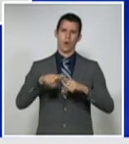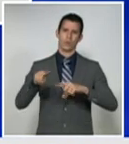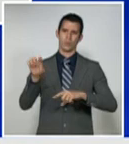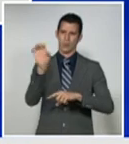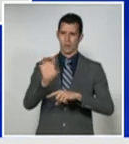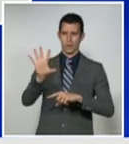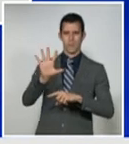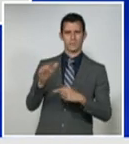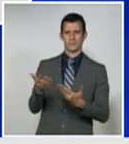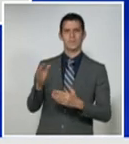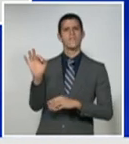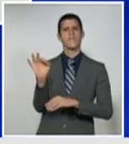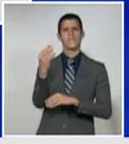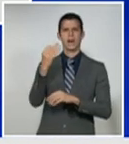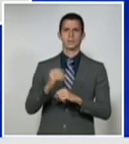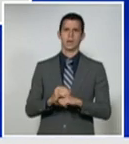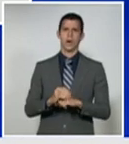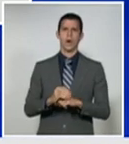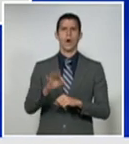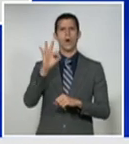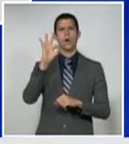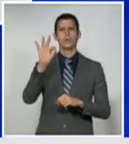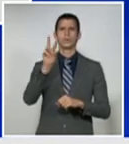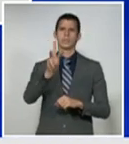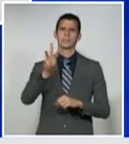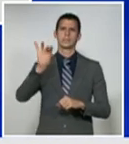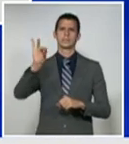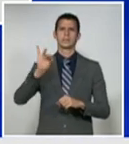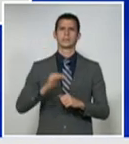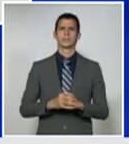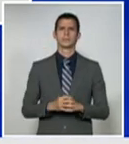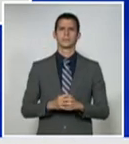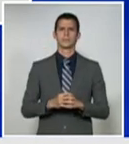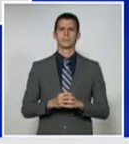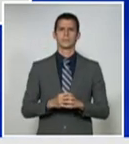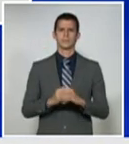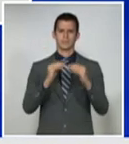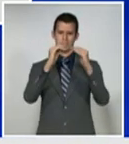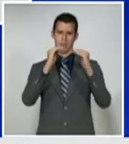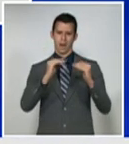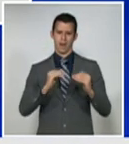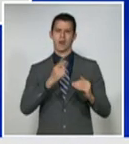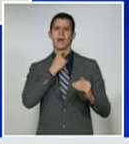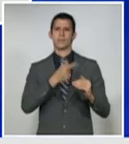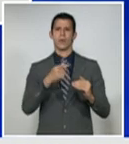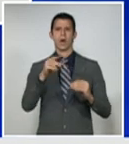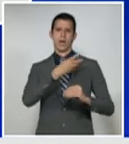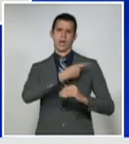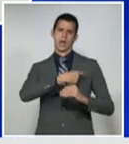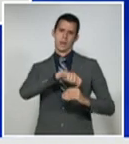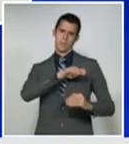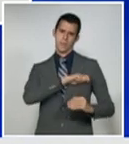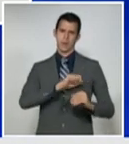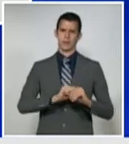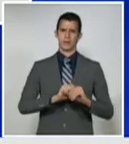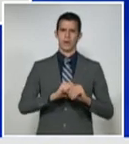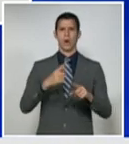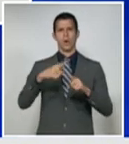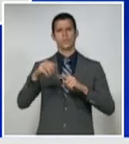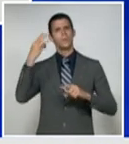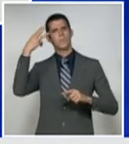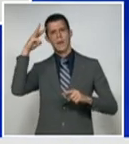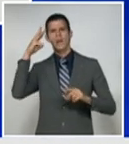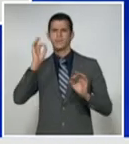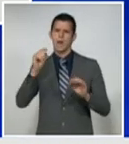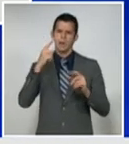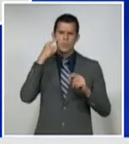Y después España, México, que si bien no es de los que tiene una mayor incidencia,